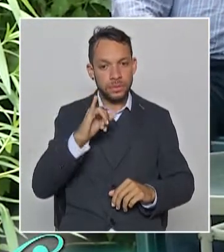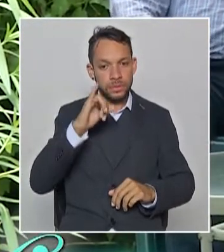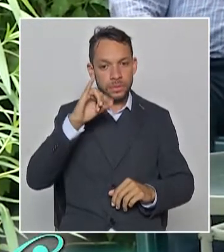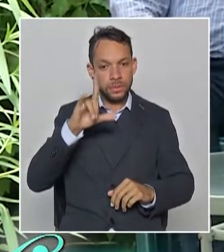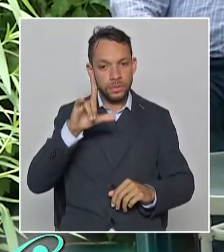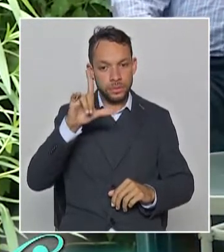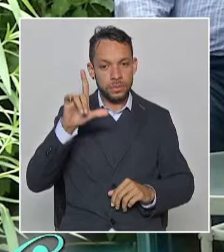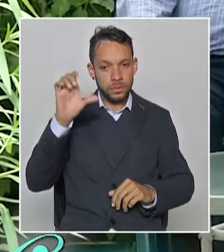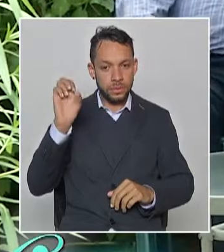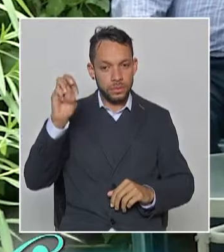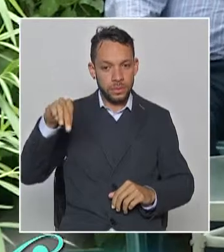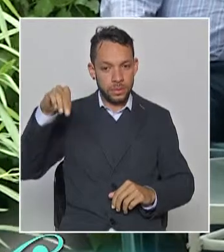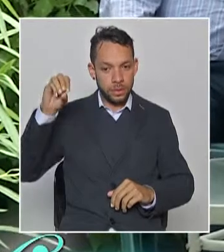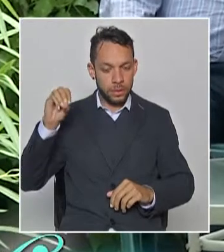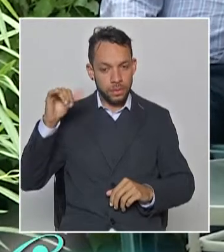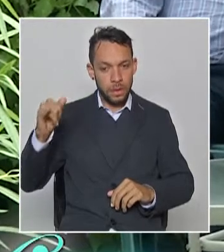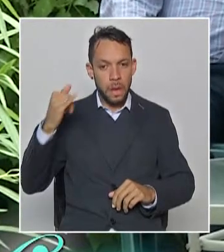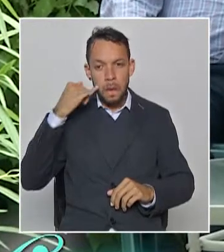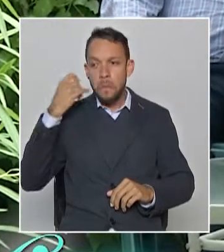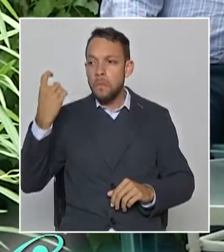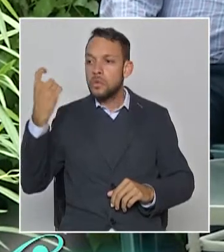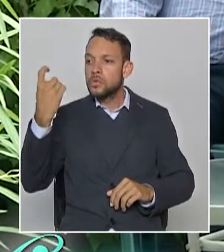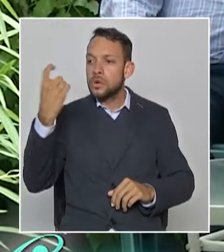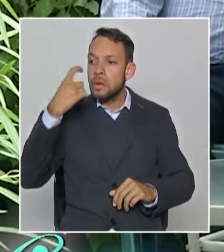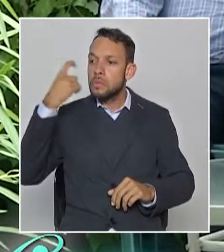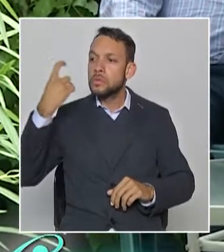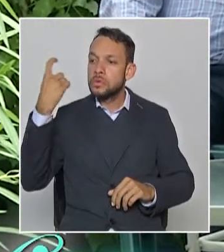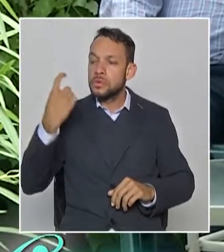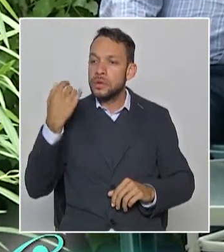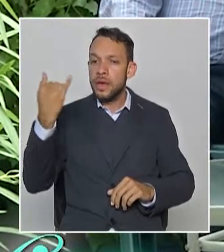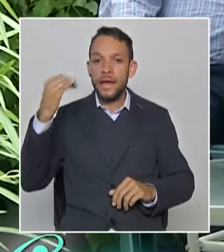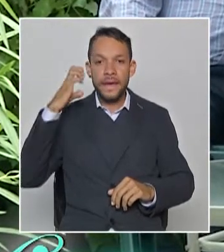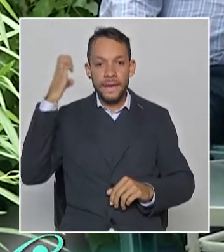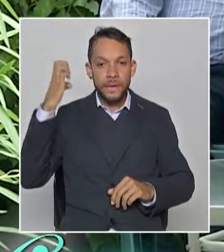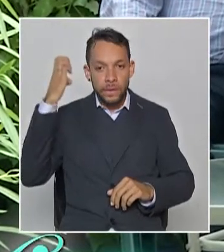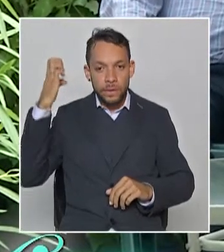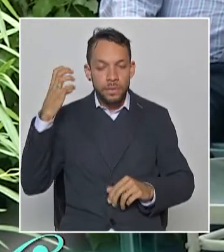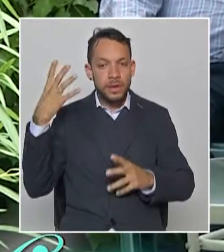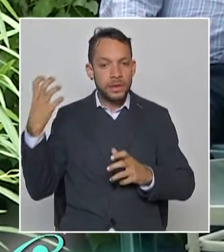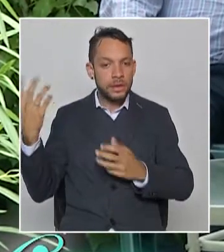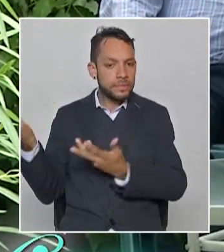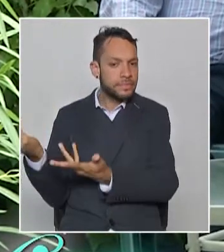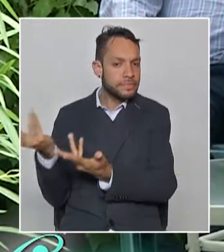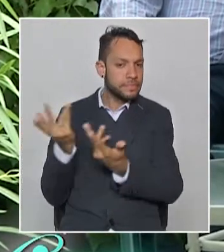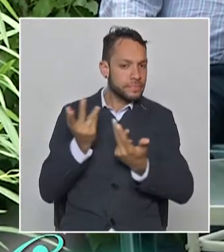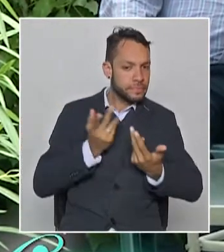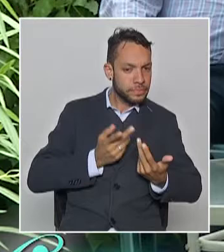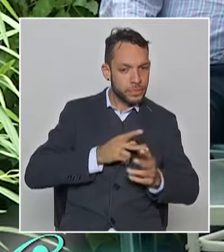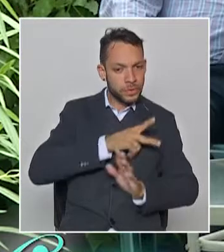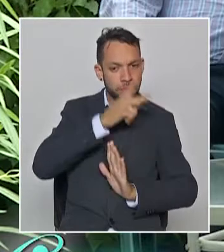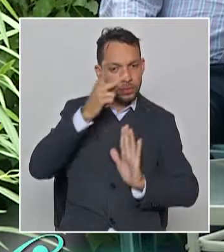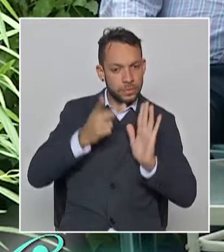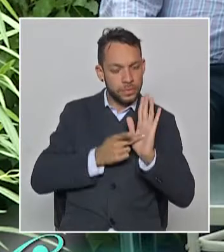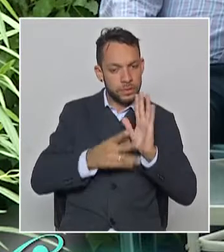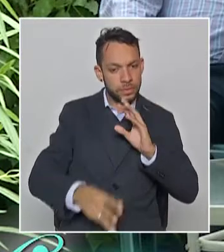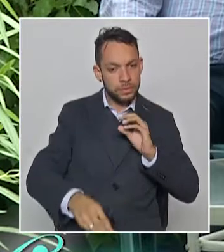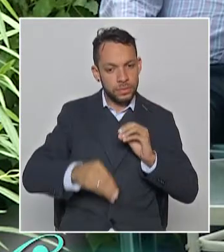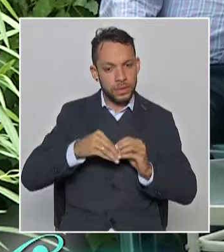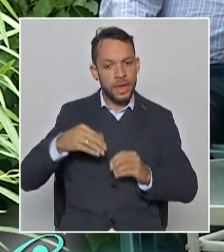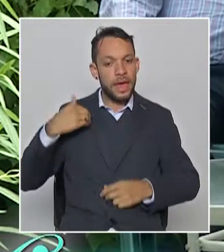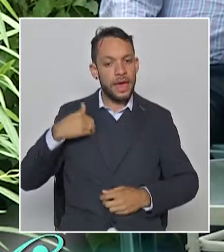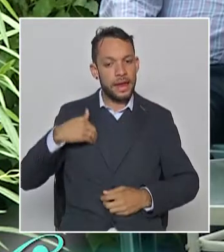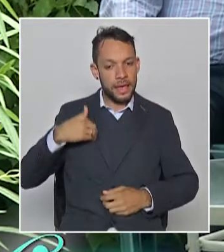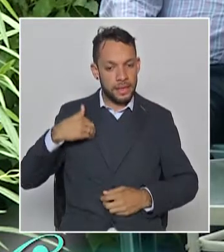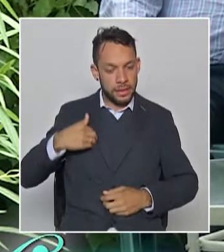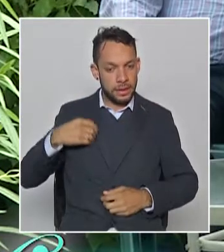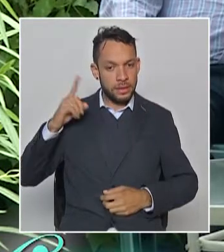me contaba que ha buscado mucho estas terapias, está en estas terapias, y quiero que conozcan todo ese concepto porque él ha estado en Argentina